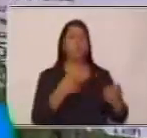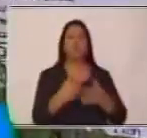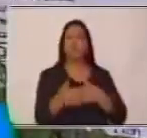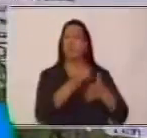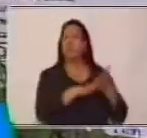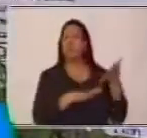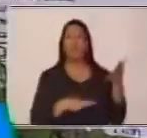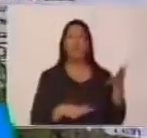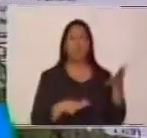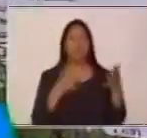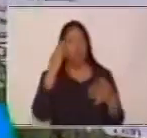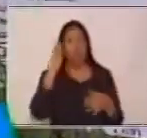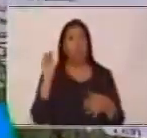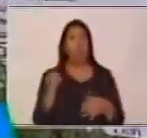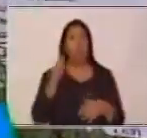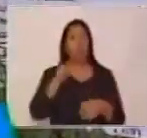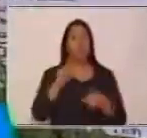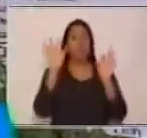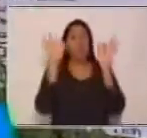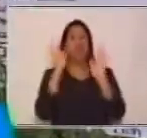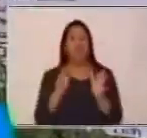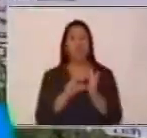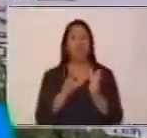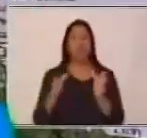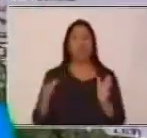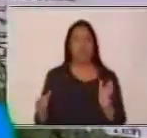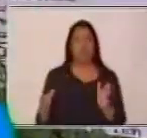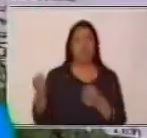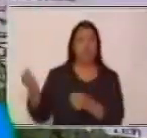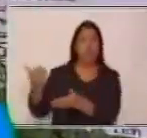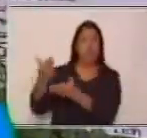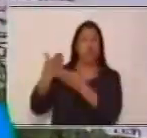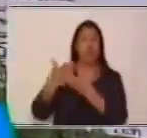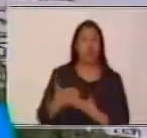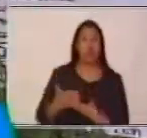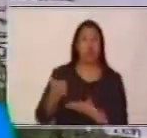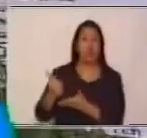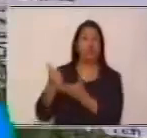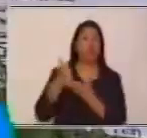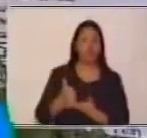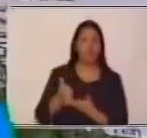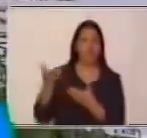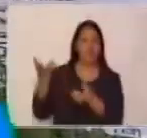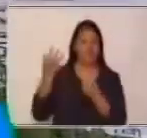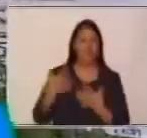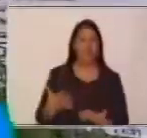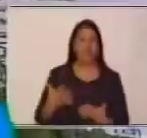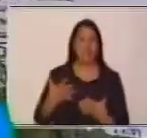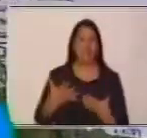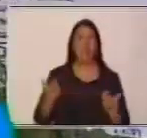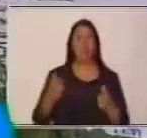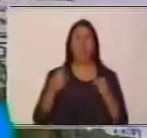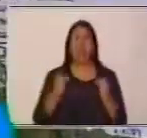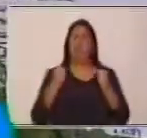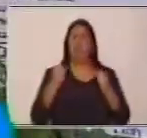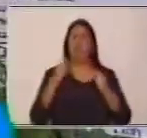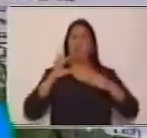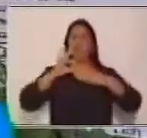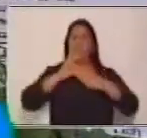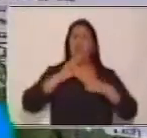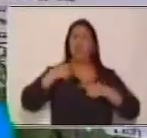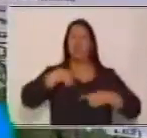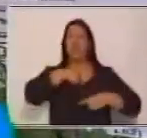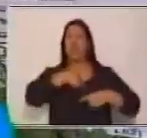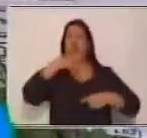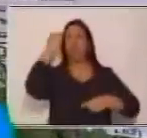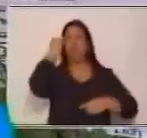nos van a brindar un matiz o una fuerza especial a nuestras expresiones. Pero primero, como hemos venido